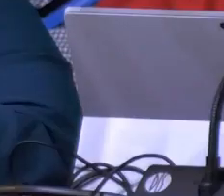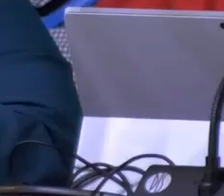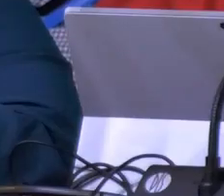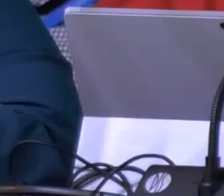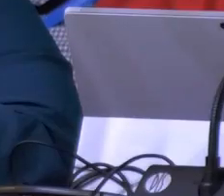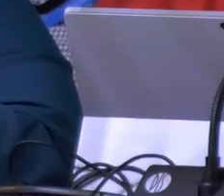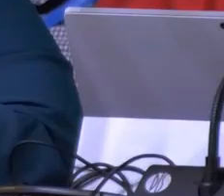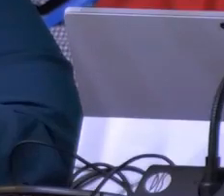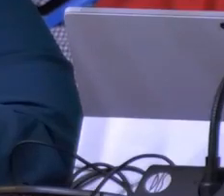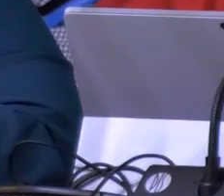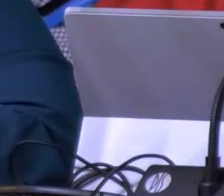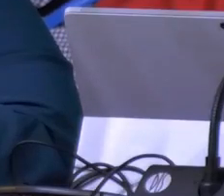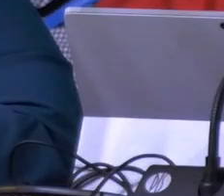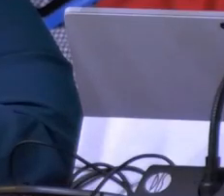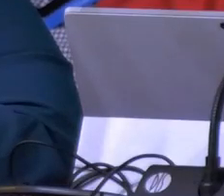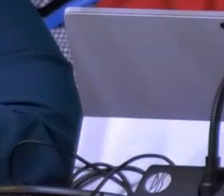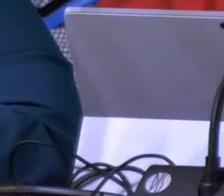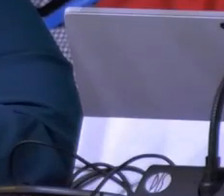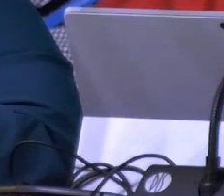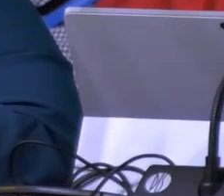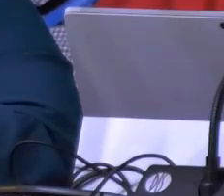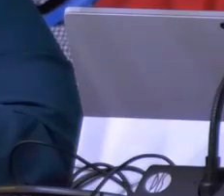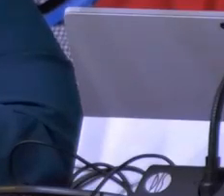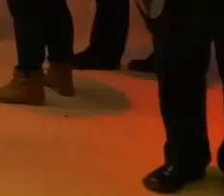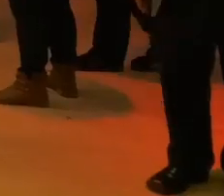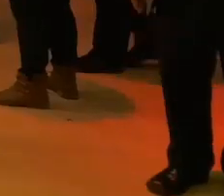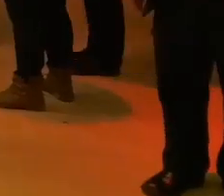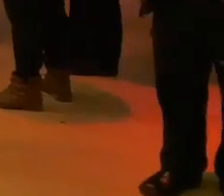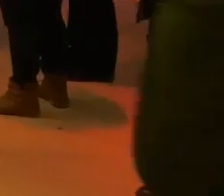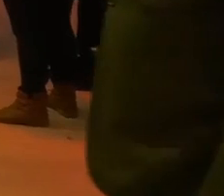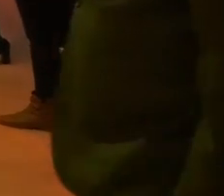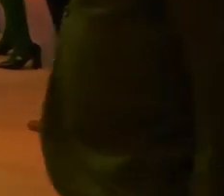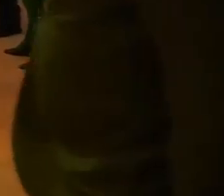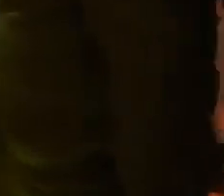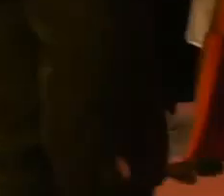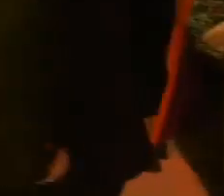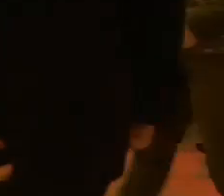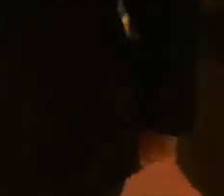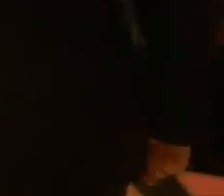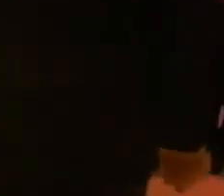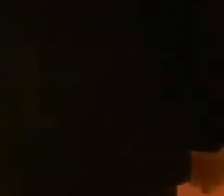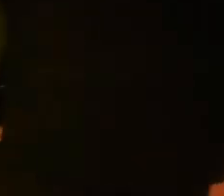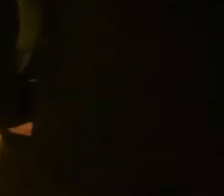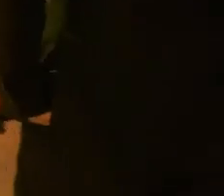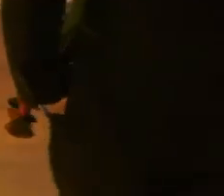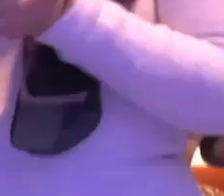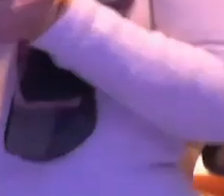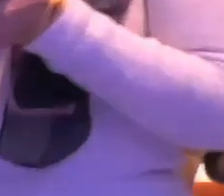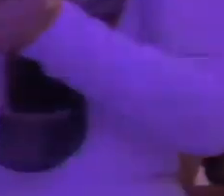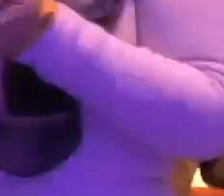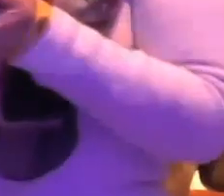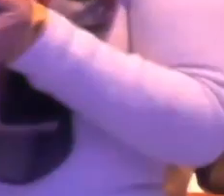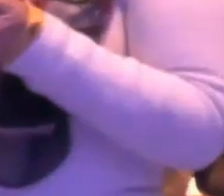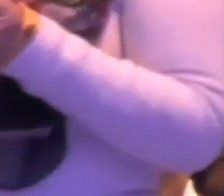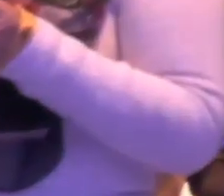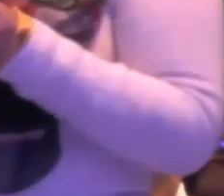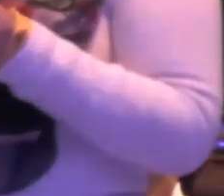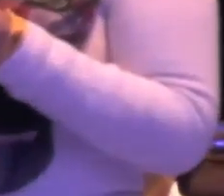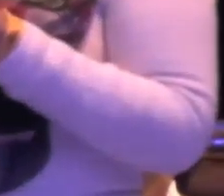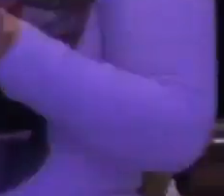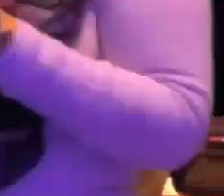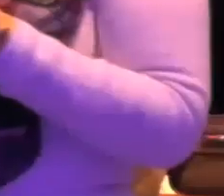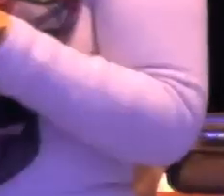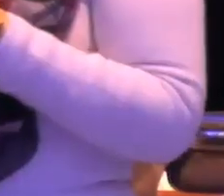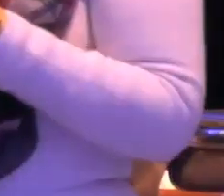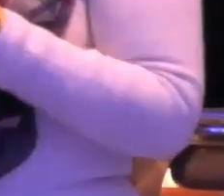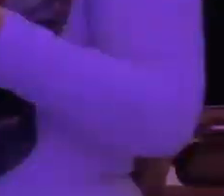es colectivo, es comunitario, un esfuerzo en donde de repente es visible en la mirada y en la presencia del ministro, pero que en